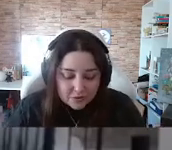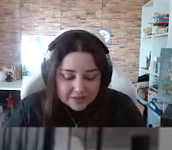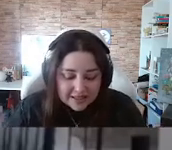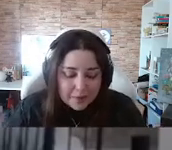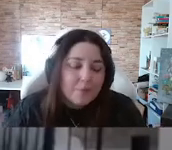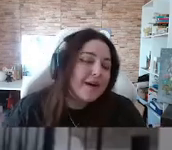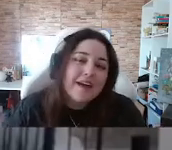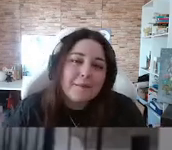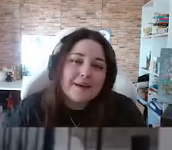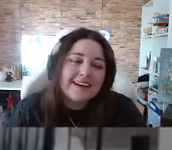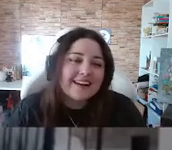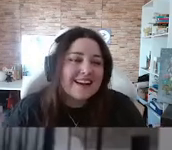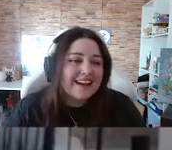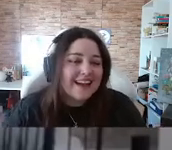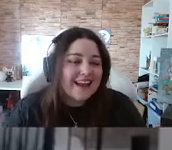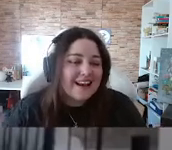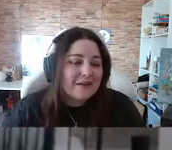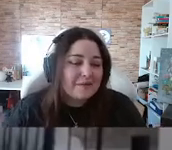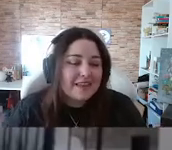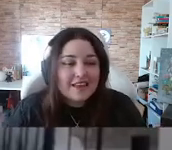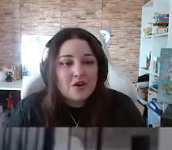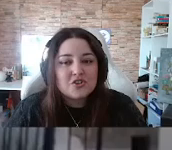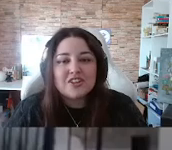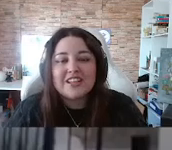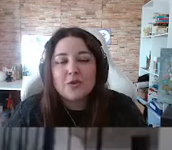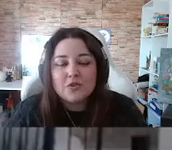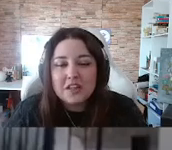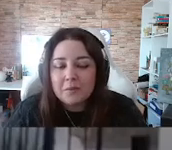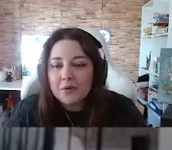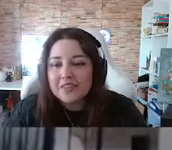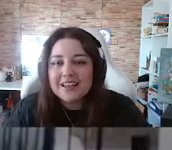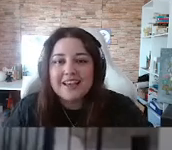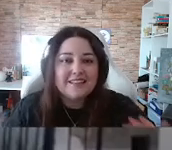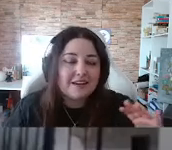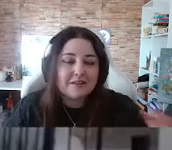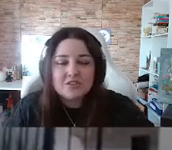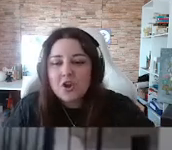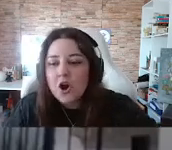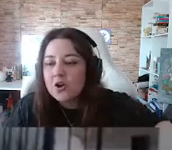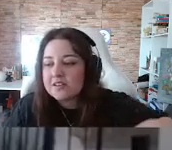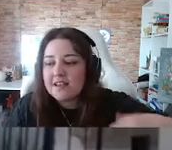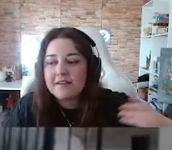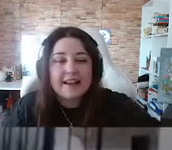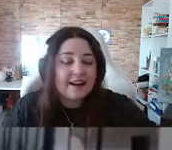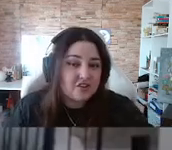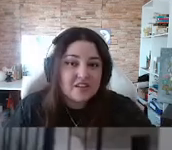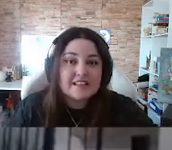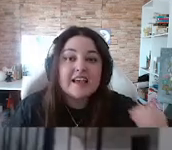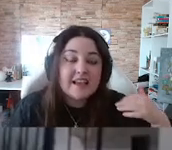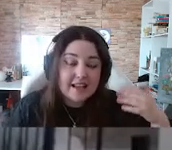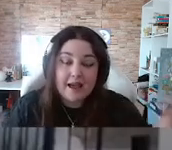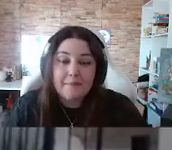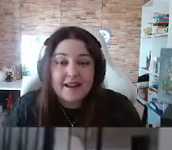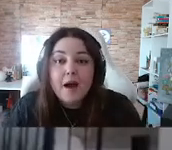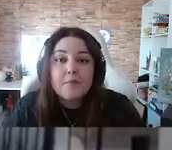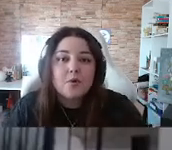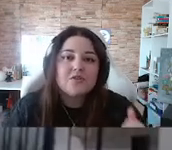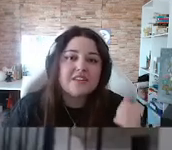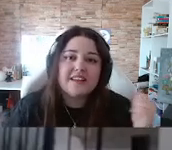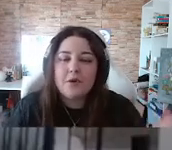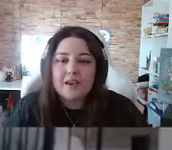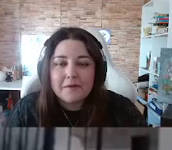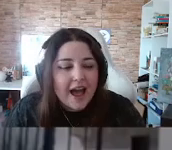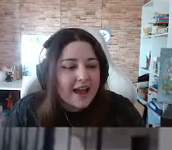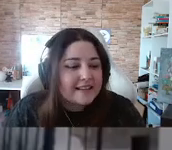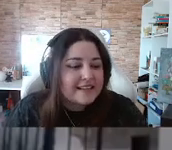para que ustedes puedan ver el video sin ningún tipo de intervención. Saben que las reacciones las paramos,